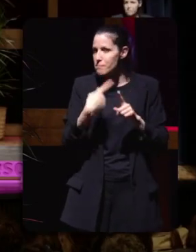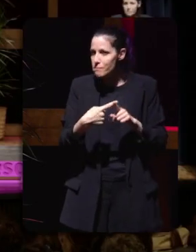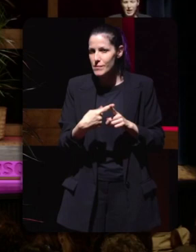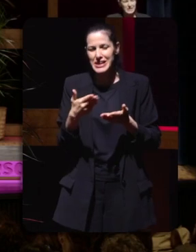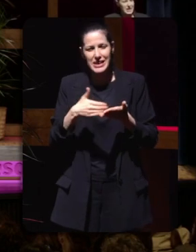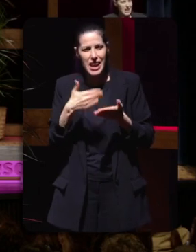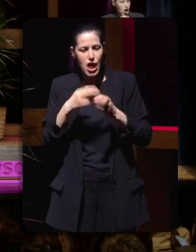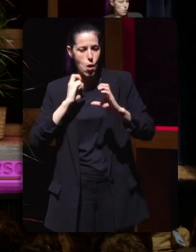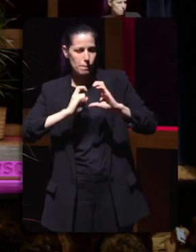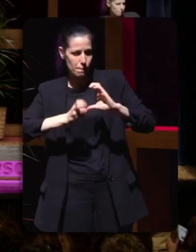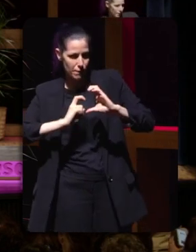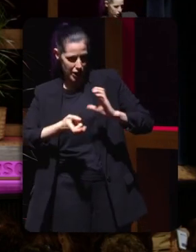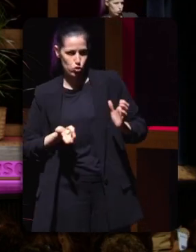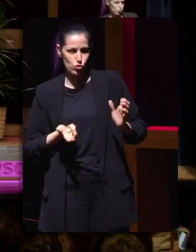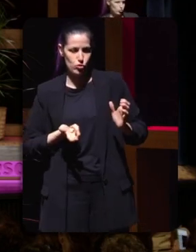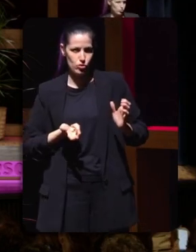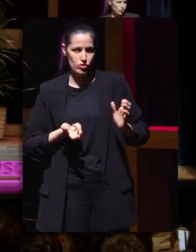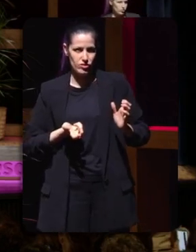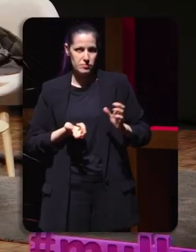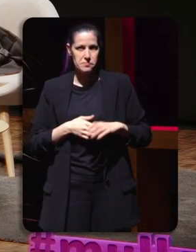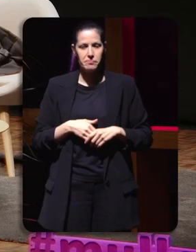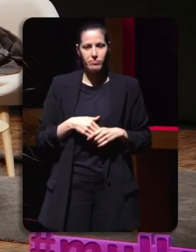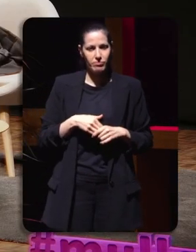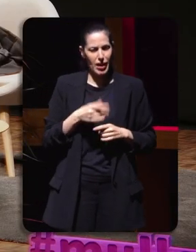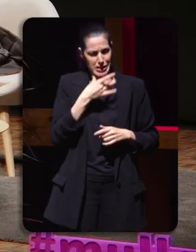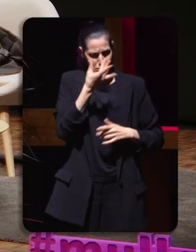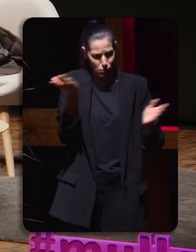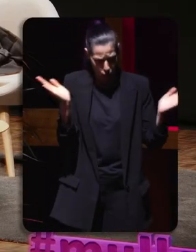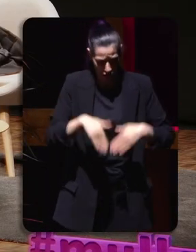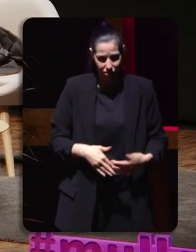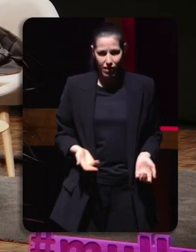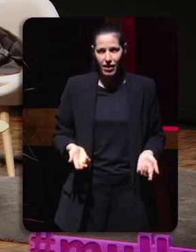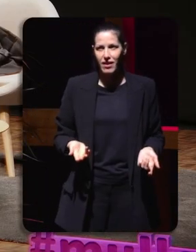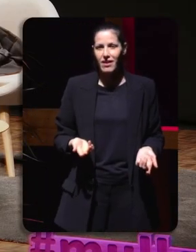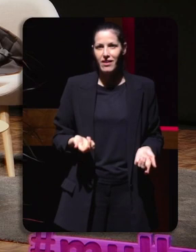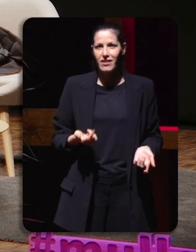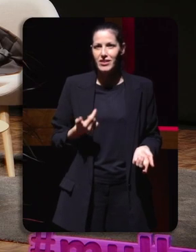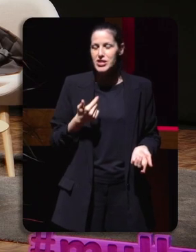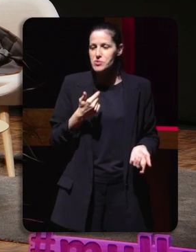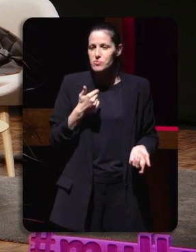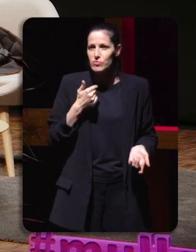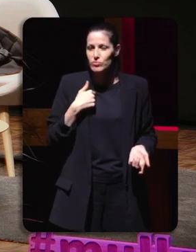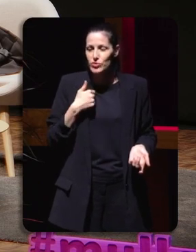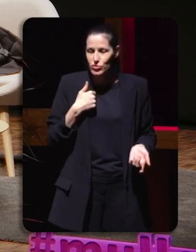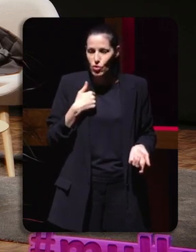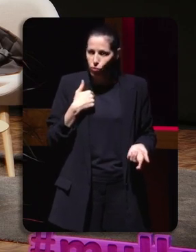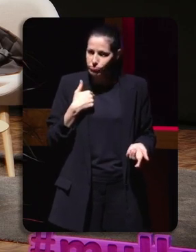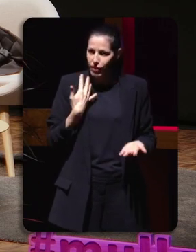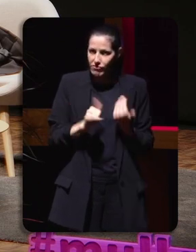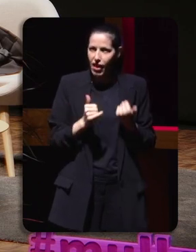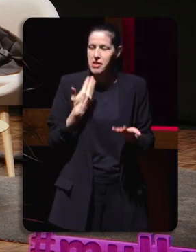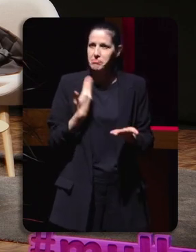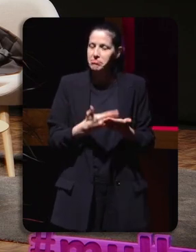sin vergüenza y yo entonces nunca hubiera sospechado esto pero comprobé que